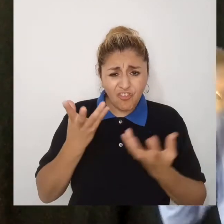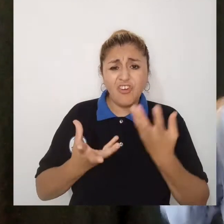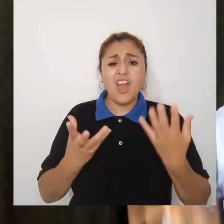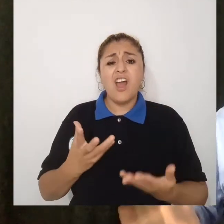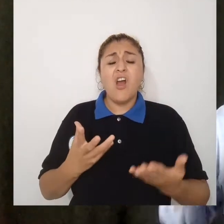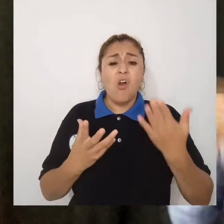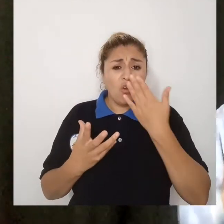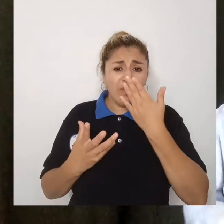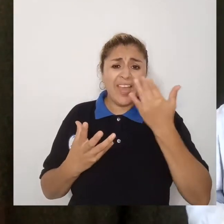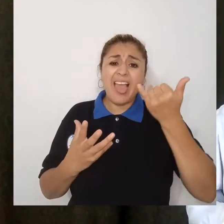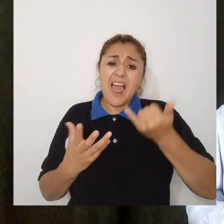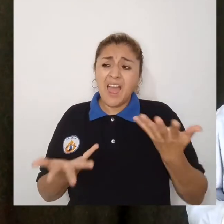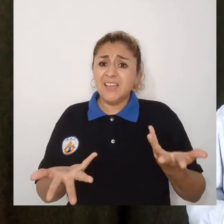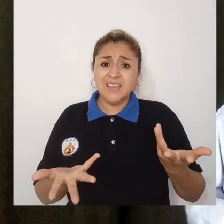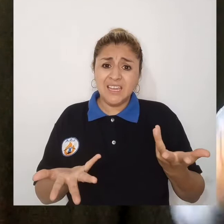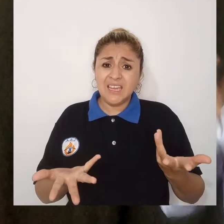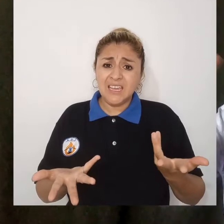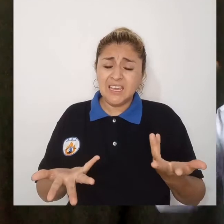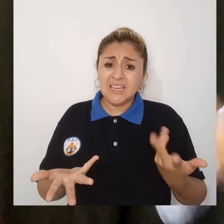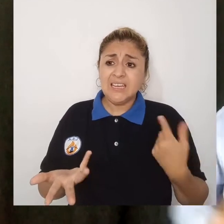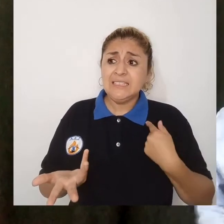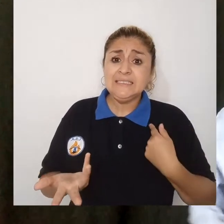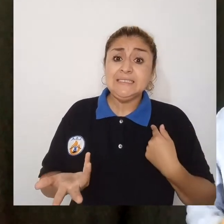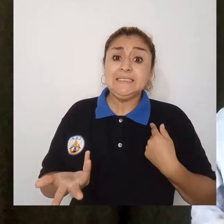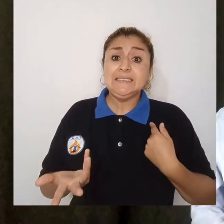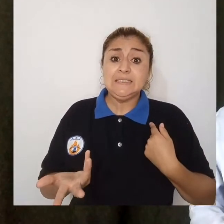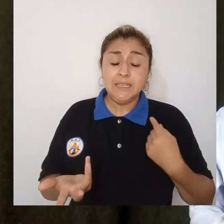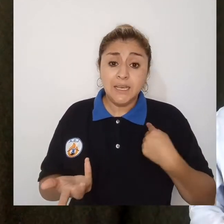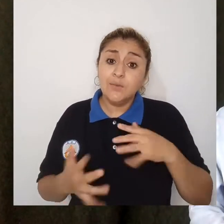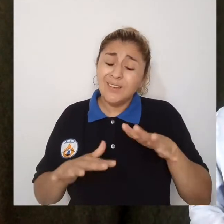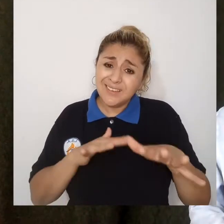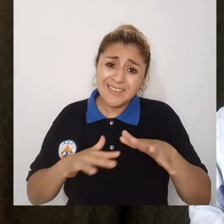una calamidad forestal con nuestros hermanos